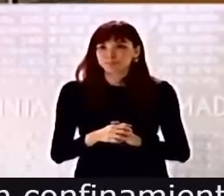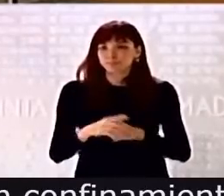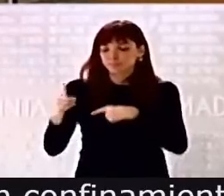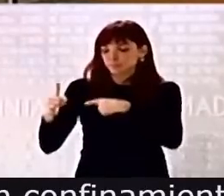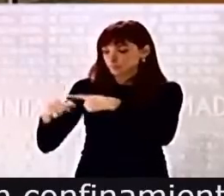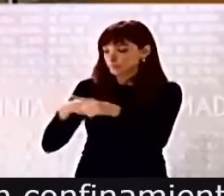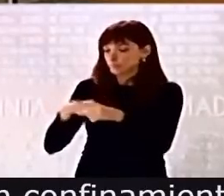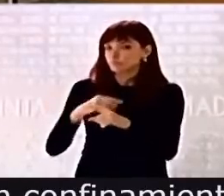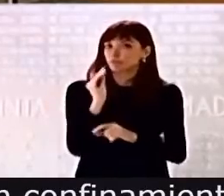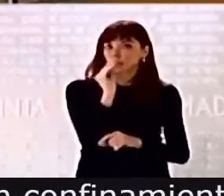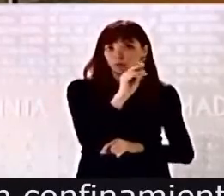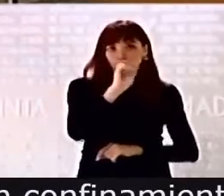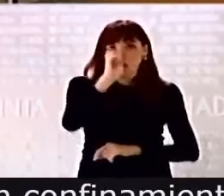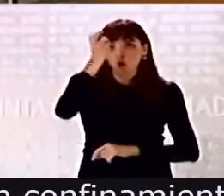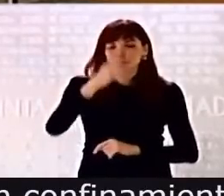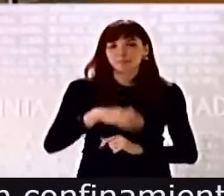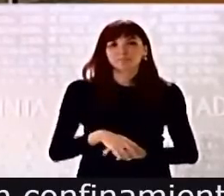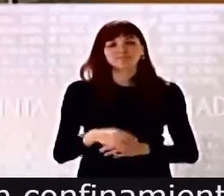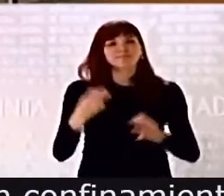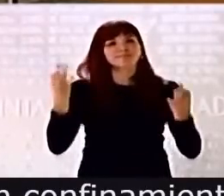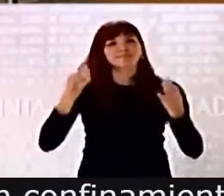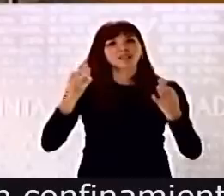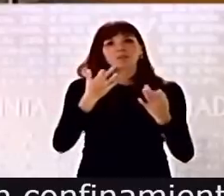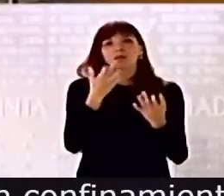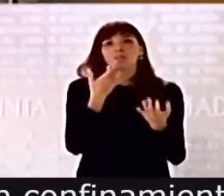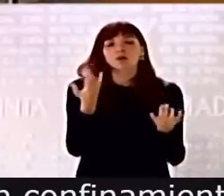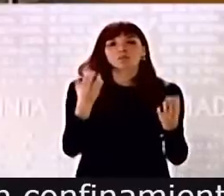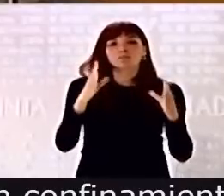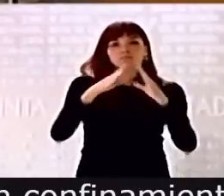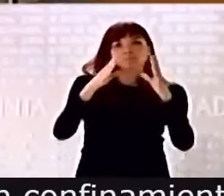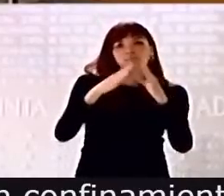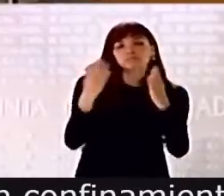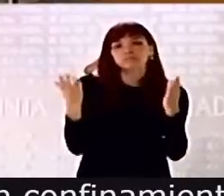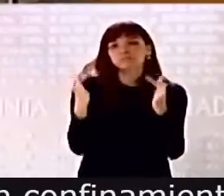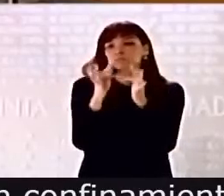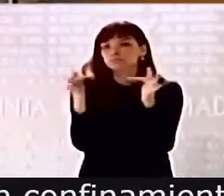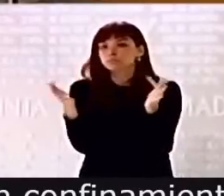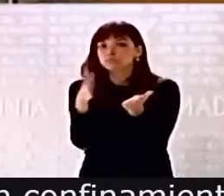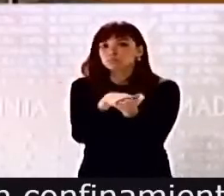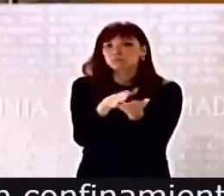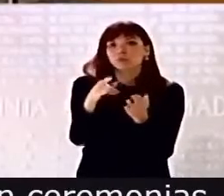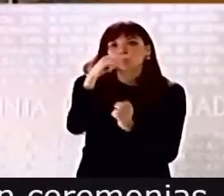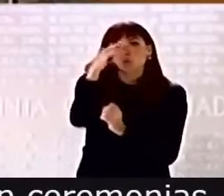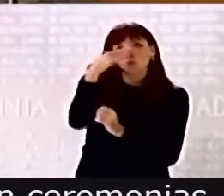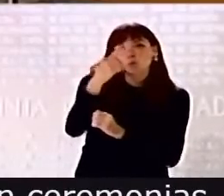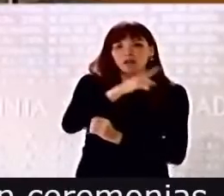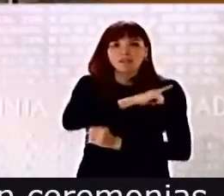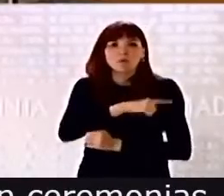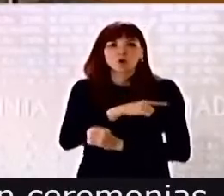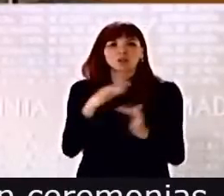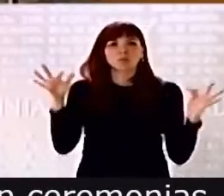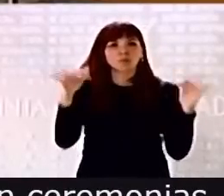hace llegar Celestino es ¿qué ocurre con los aforos en ceremonias religiosas, misas, velatorios, actos culturales y actos deportivos?